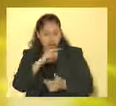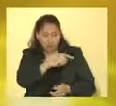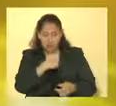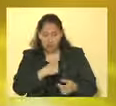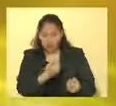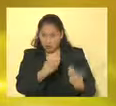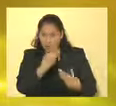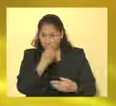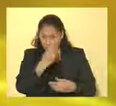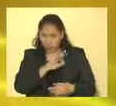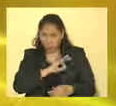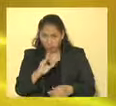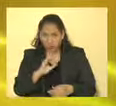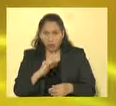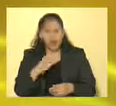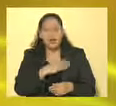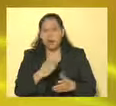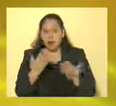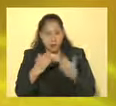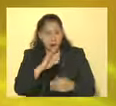alimenticia sin haber tenido un hijo?